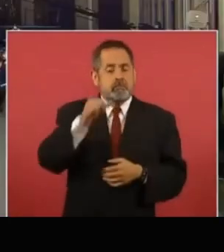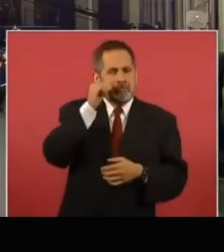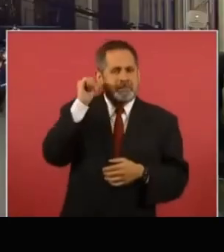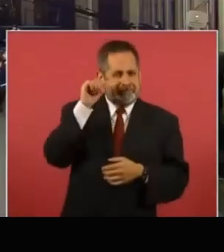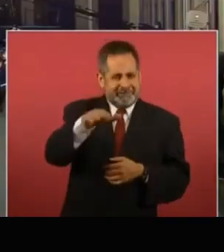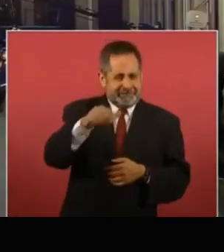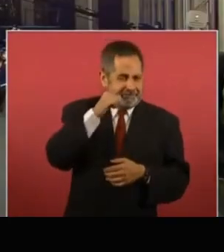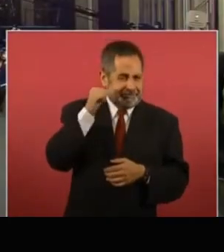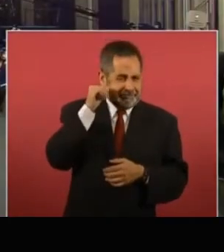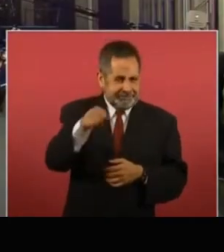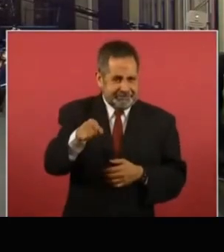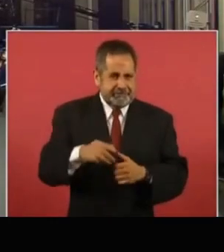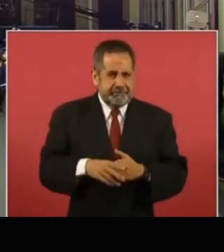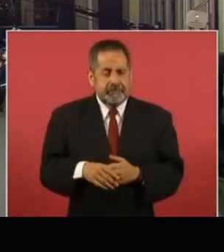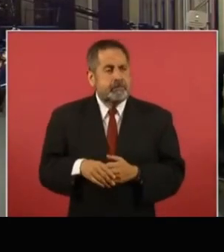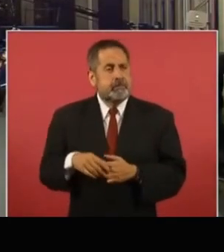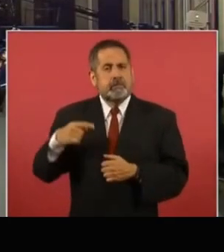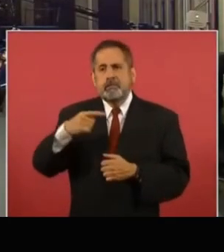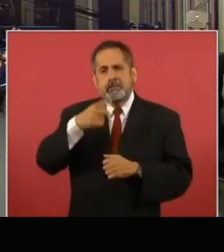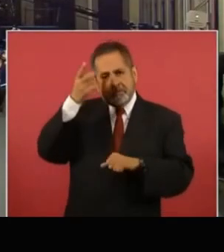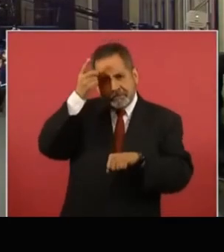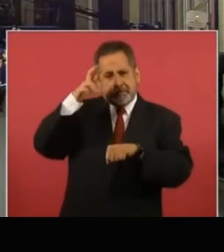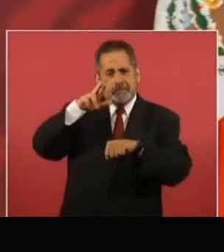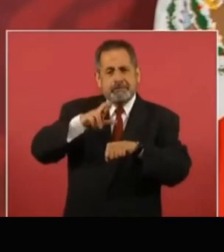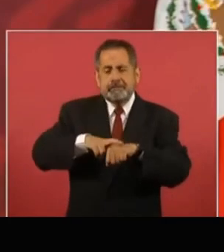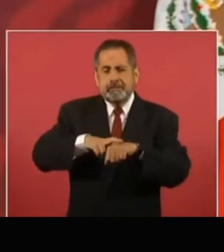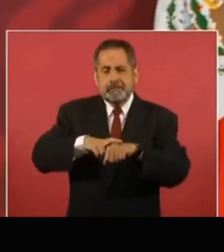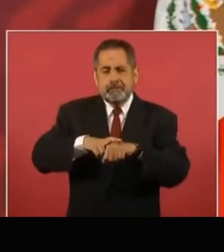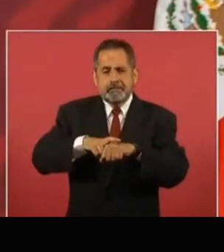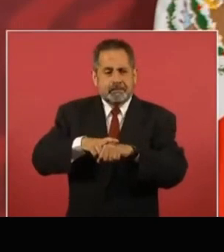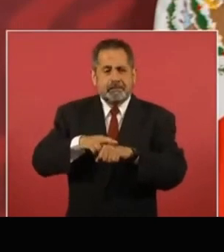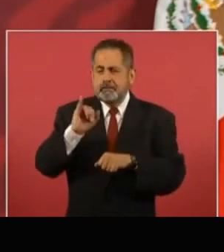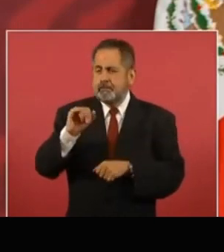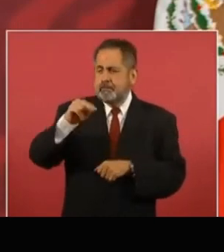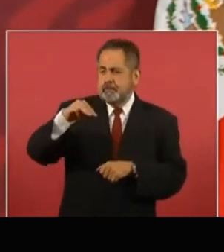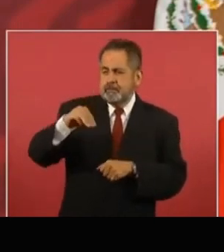el director de migración